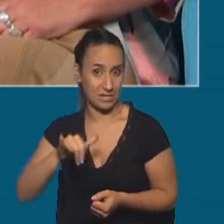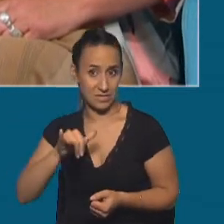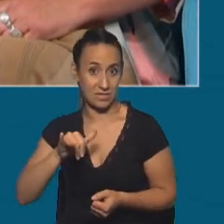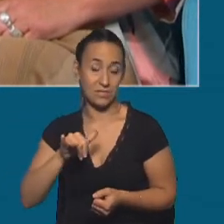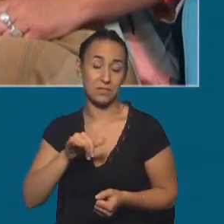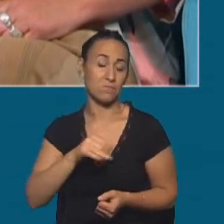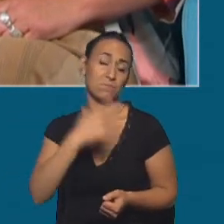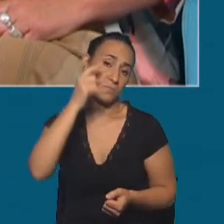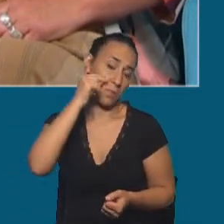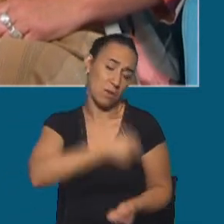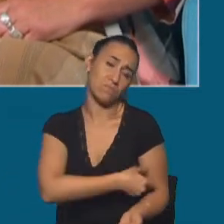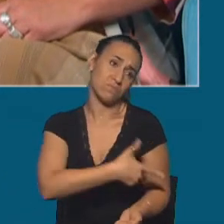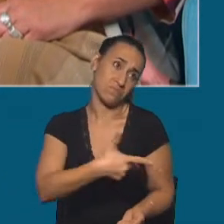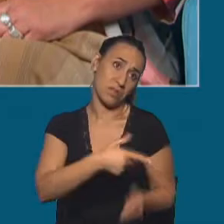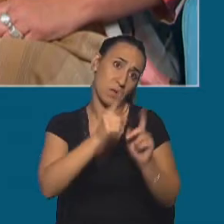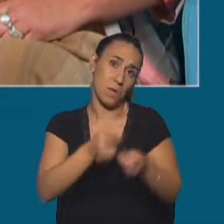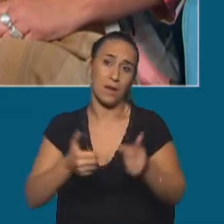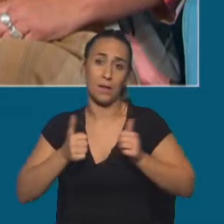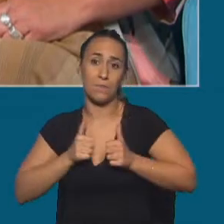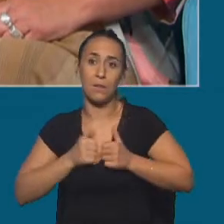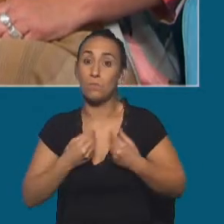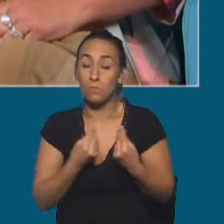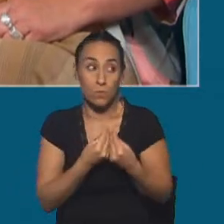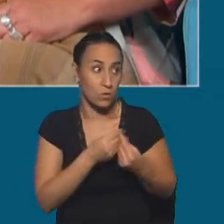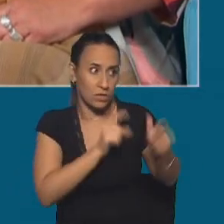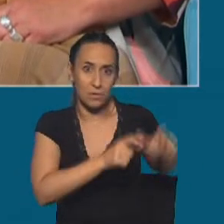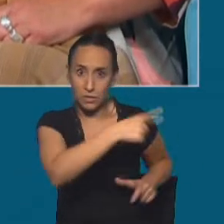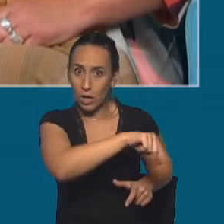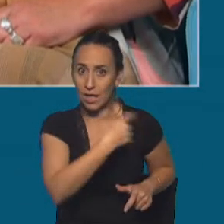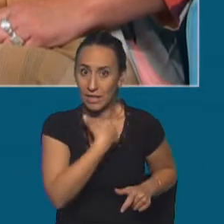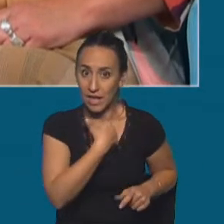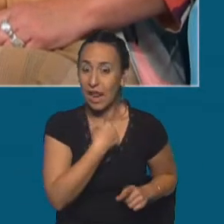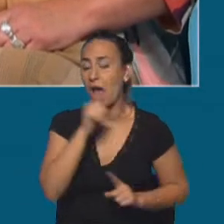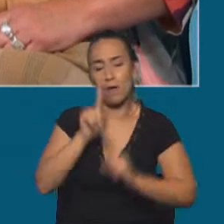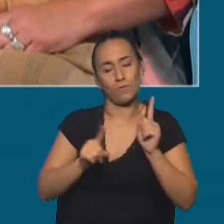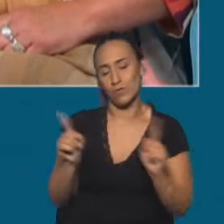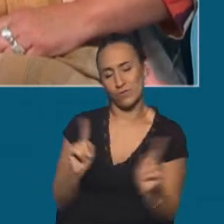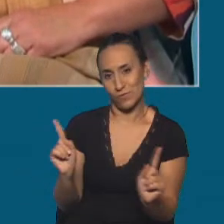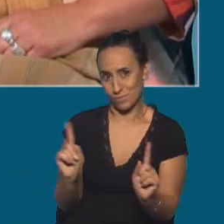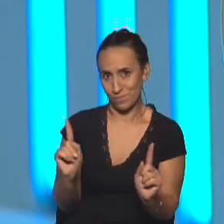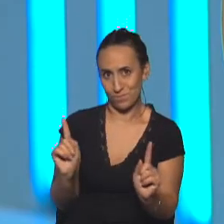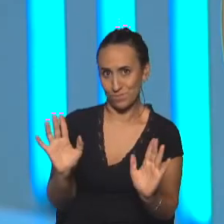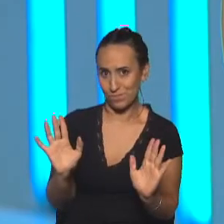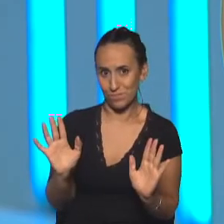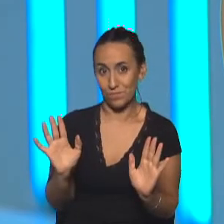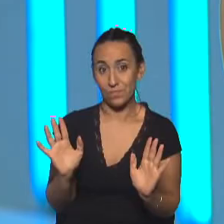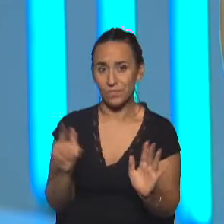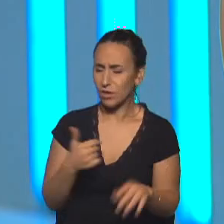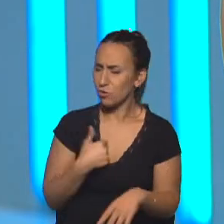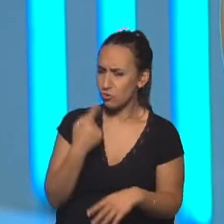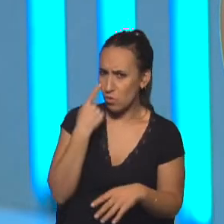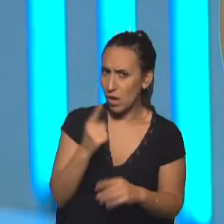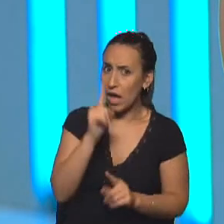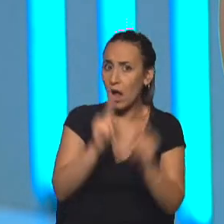mucho. Éramos muchos los que queríamos, pero eran otros los que no. Ahí escuchaba que